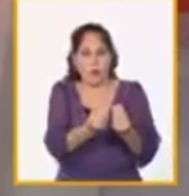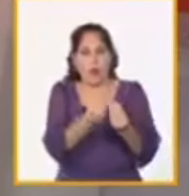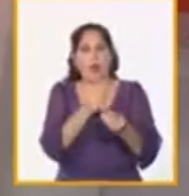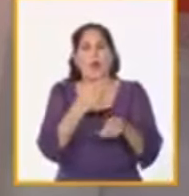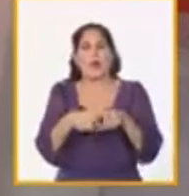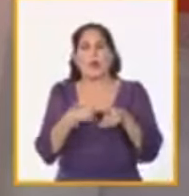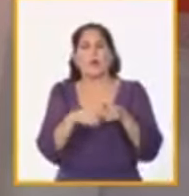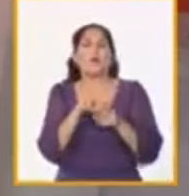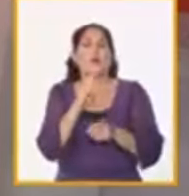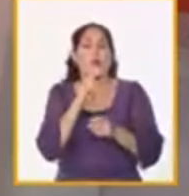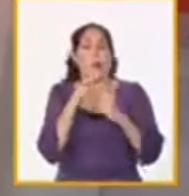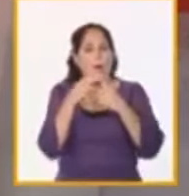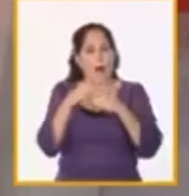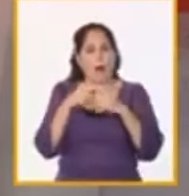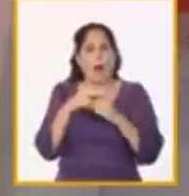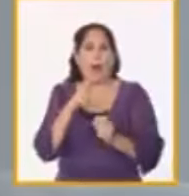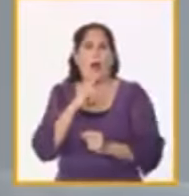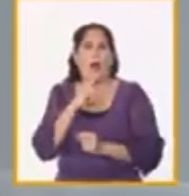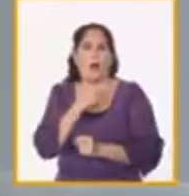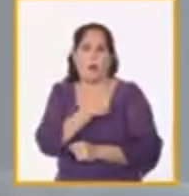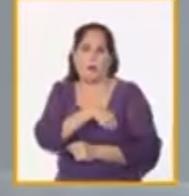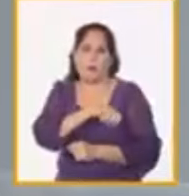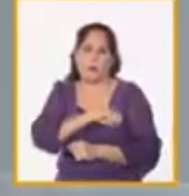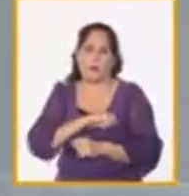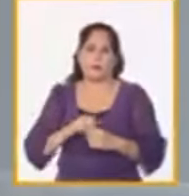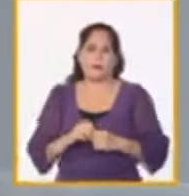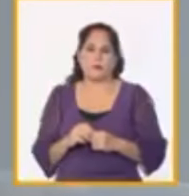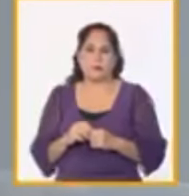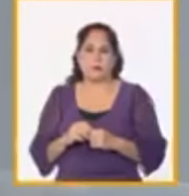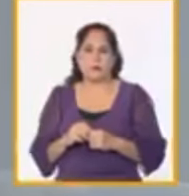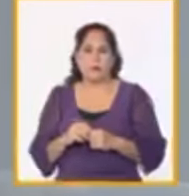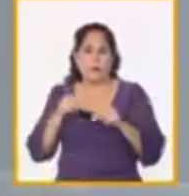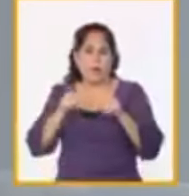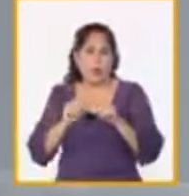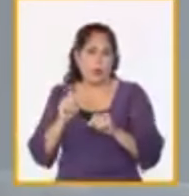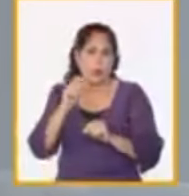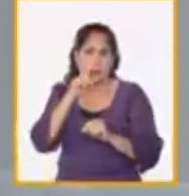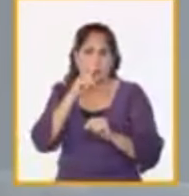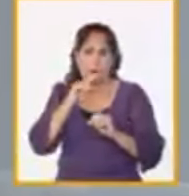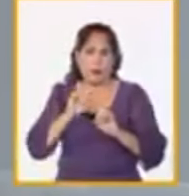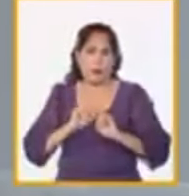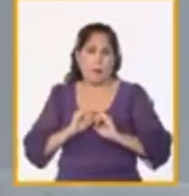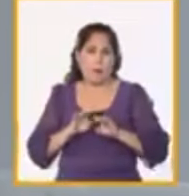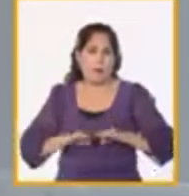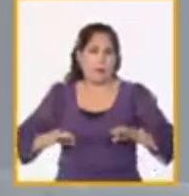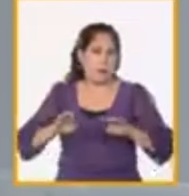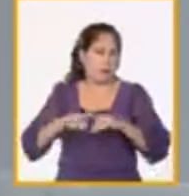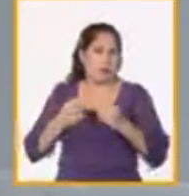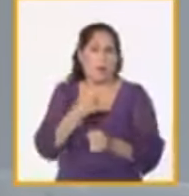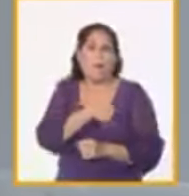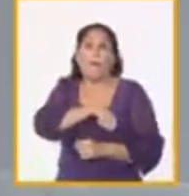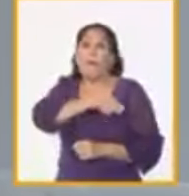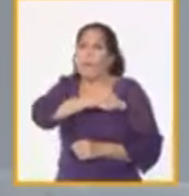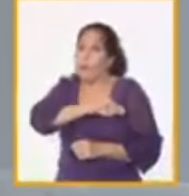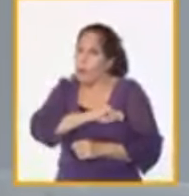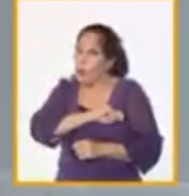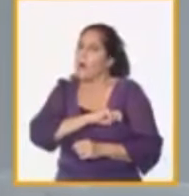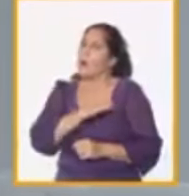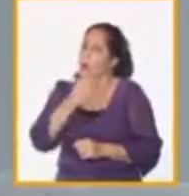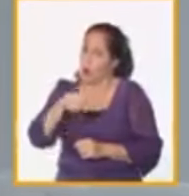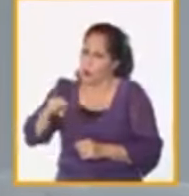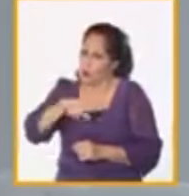para este sistema. Randy, yo no quería terminar la mesa redonda sin decir que nuestra población puede estar